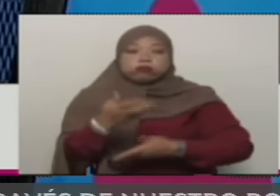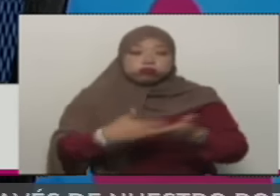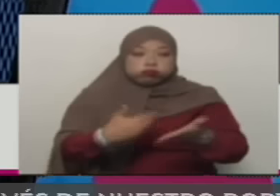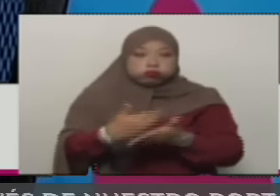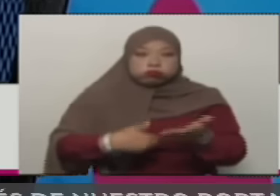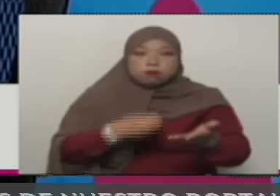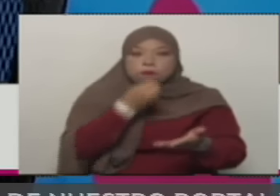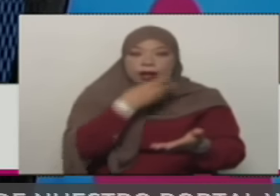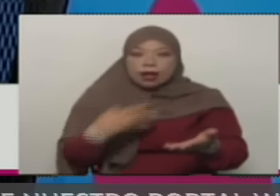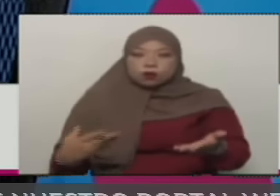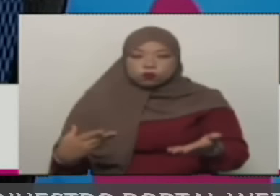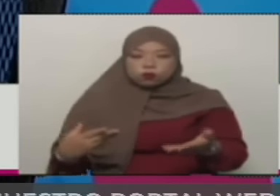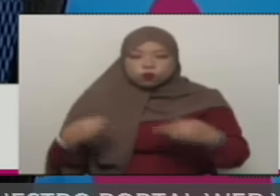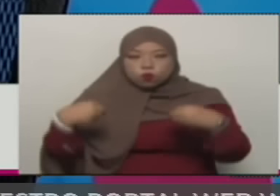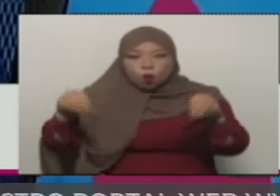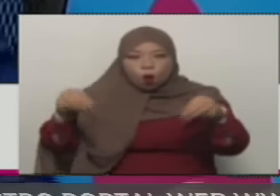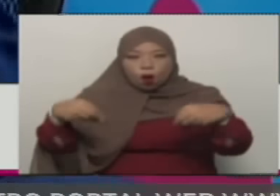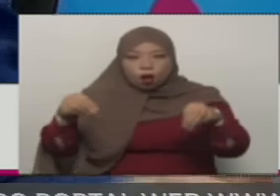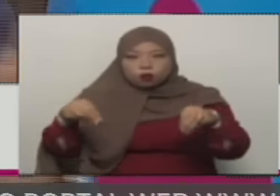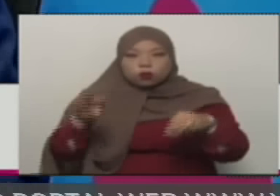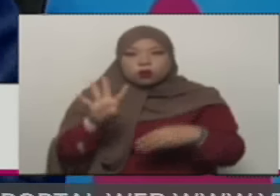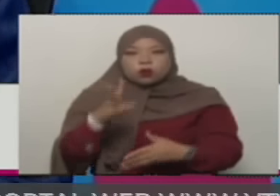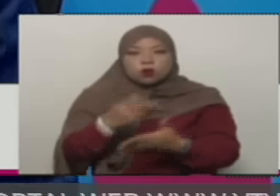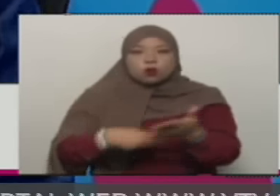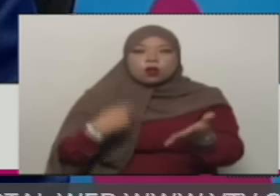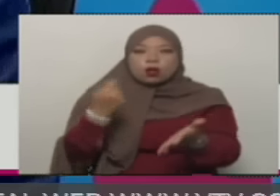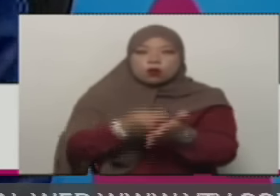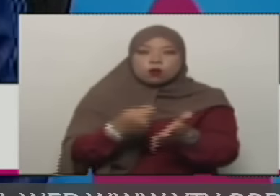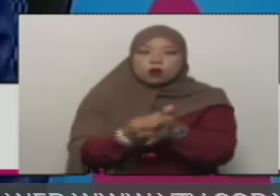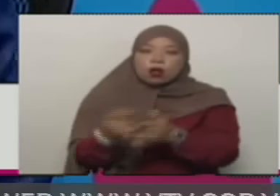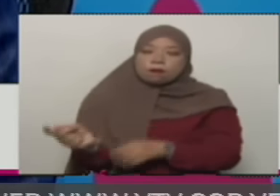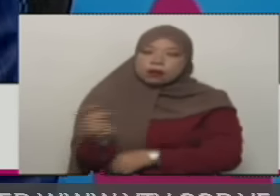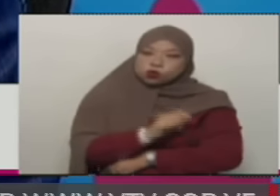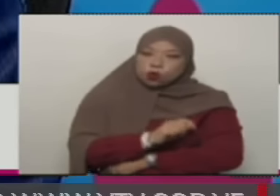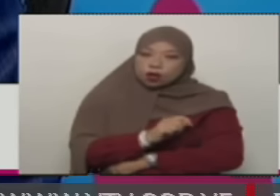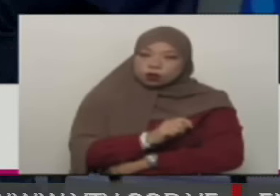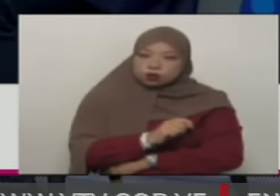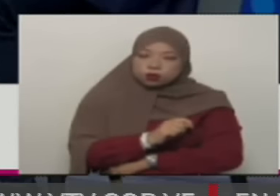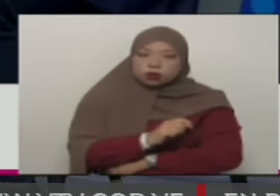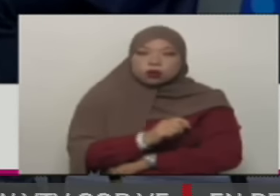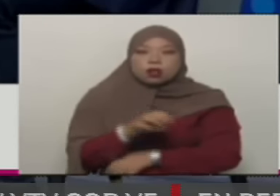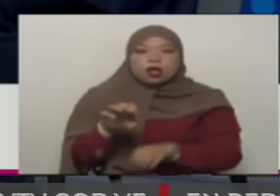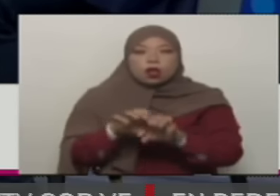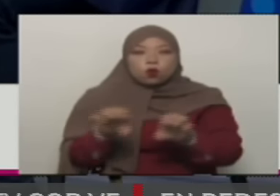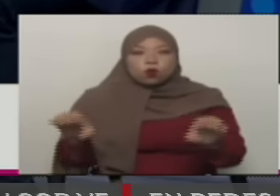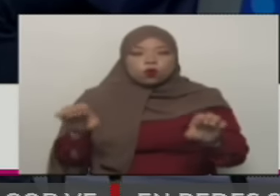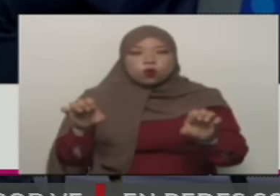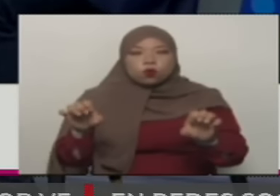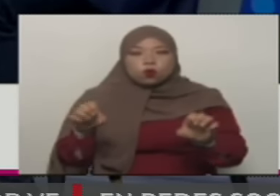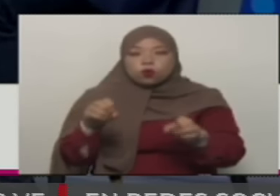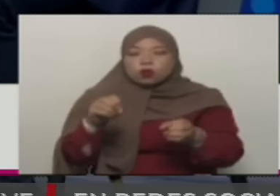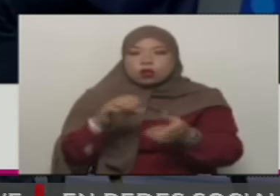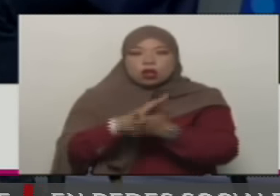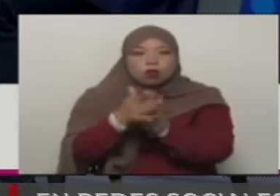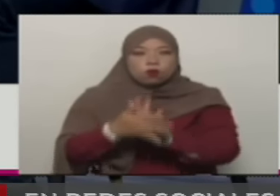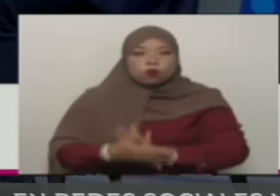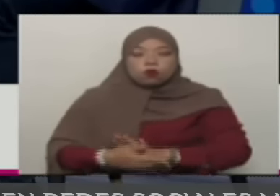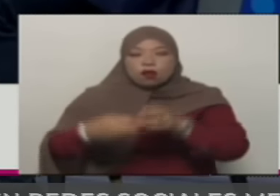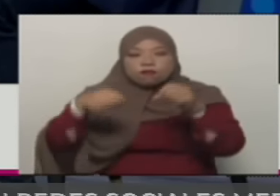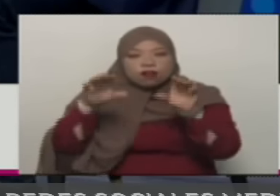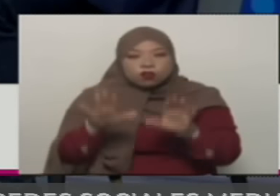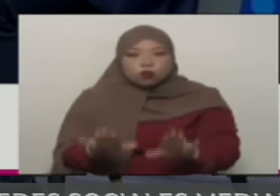que pagar tanto, y después pusieron a pagar a la gente mensualidades. La educación estaba totalmente destruida,